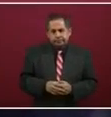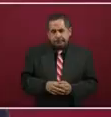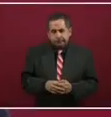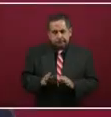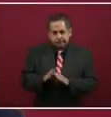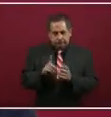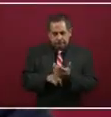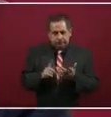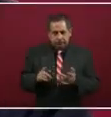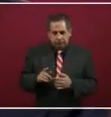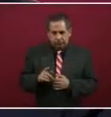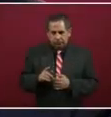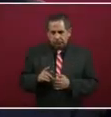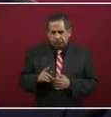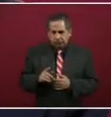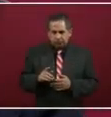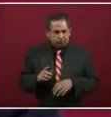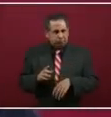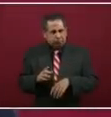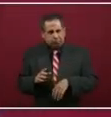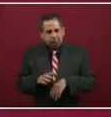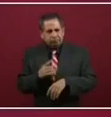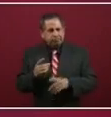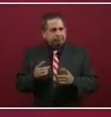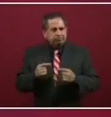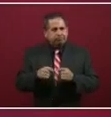como corolario,